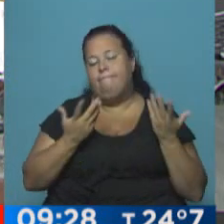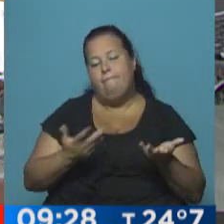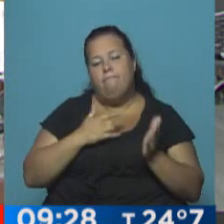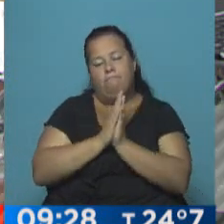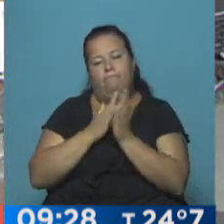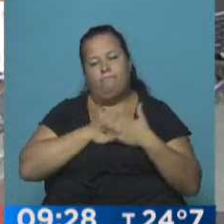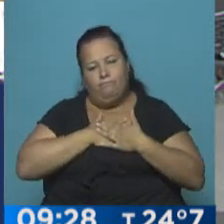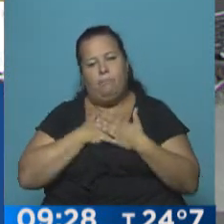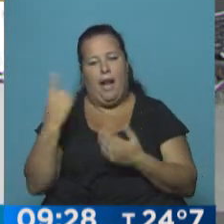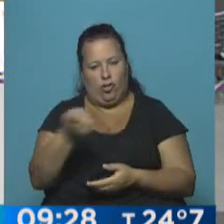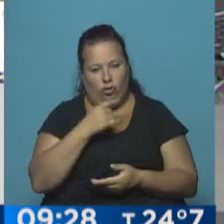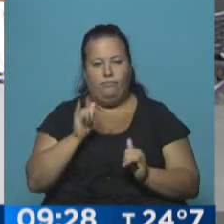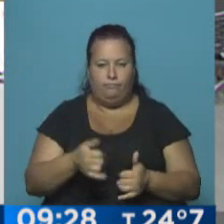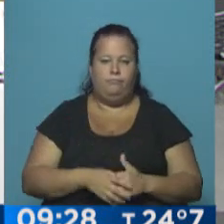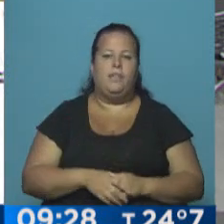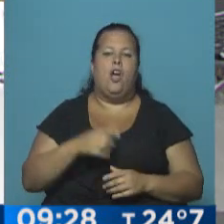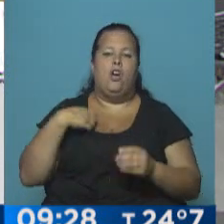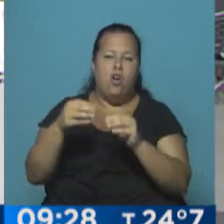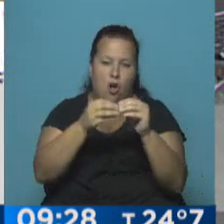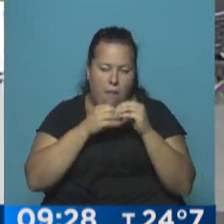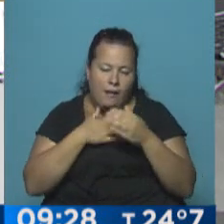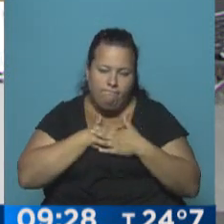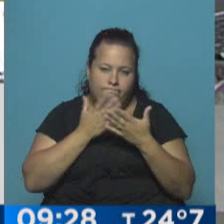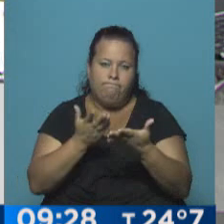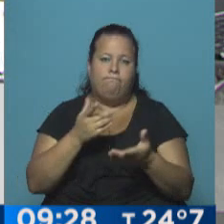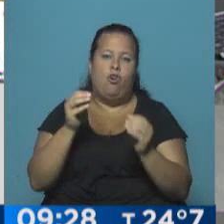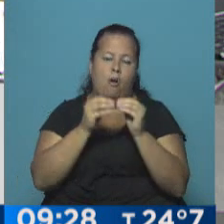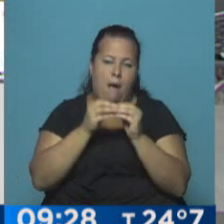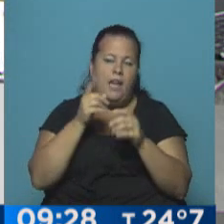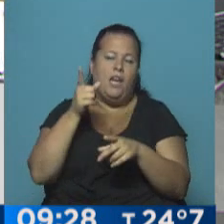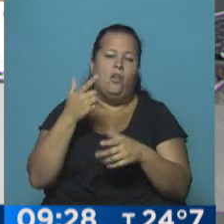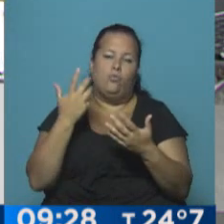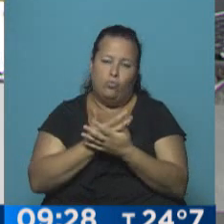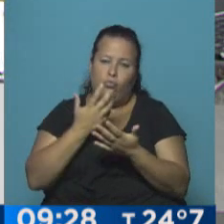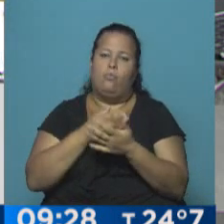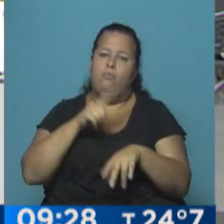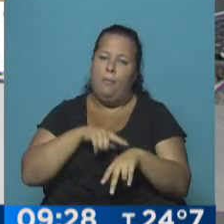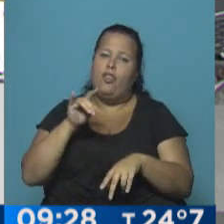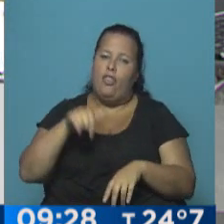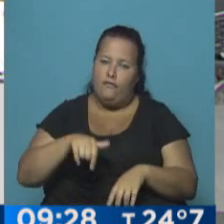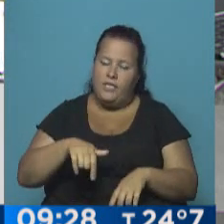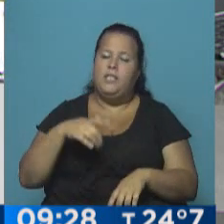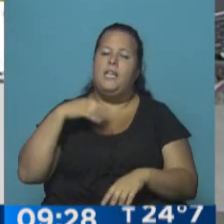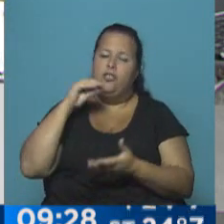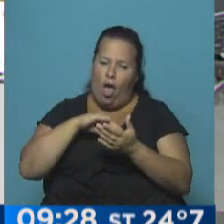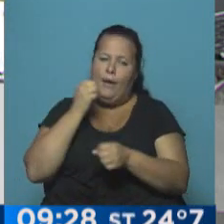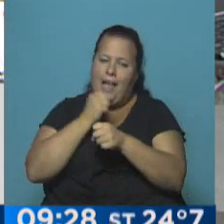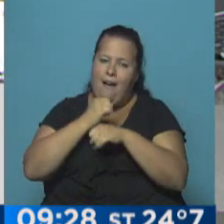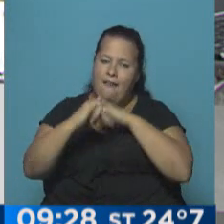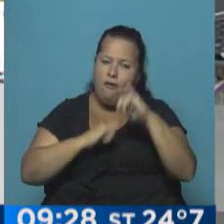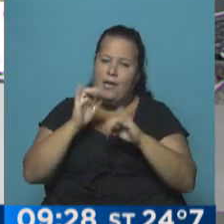y la solidaridad para todos ellos. Solidaridad con nuestros compañeros, nuestros colegas que están pasando por un momento difícil. Siguen informando, siguen